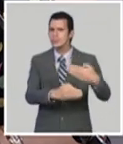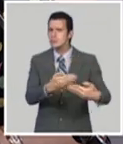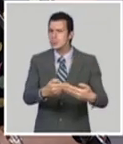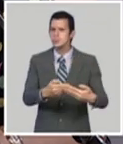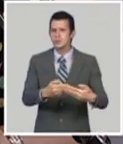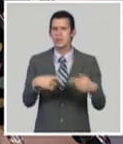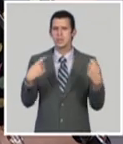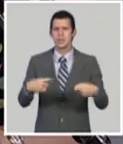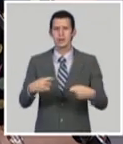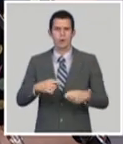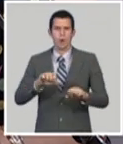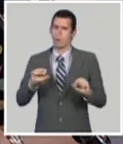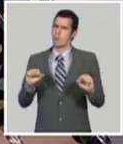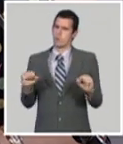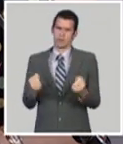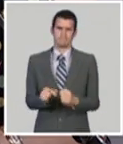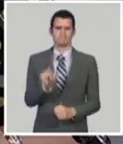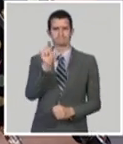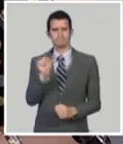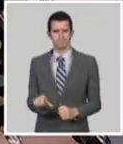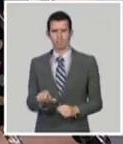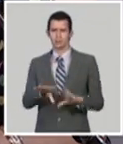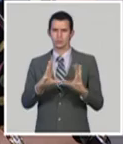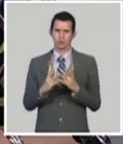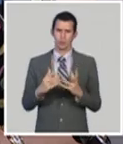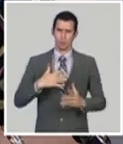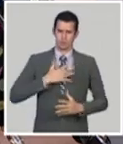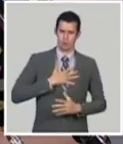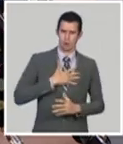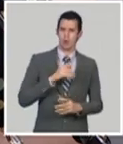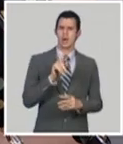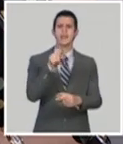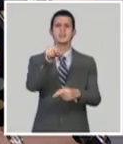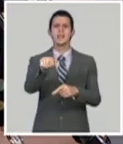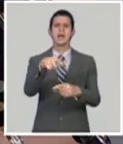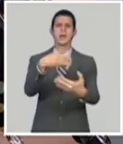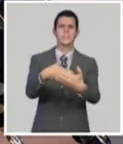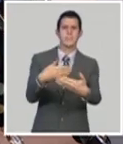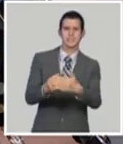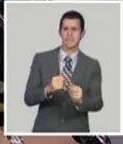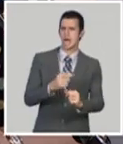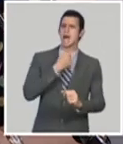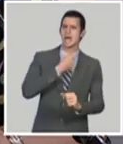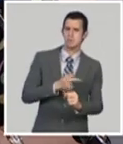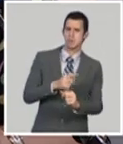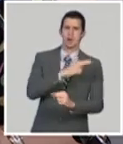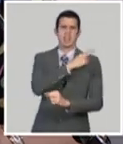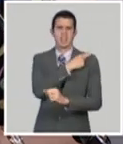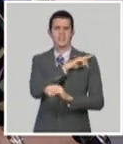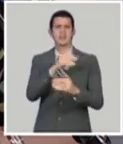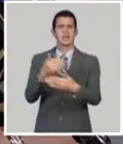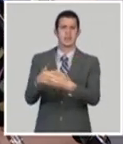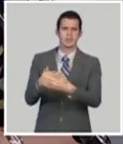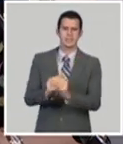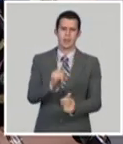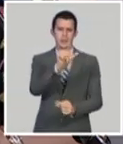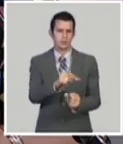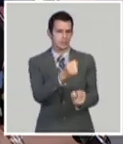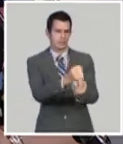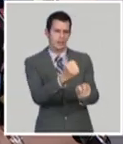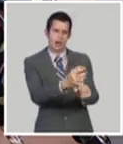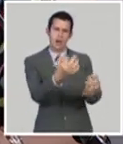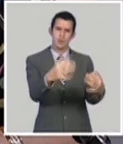uno de nosotros y sobre todo cada una de las administraciones de las entidades de las empresas